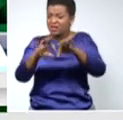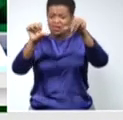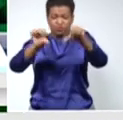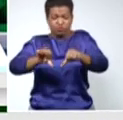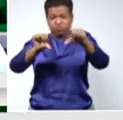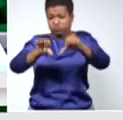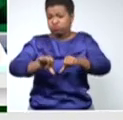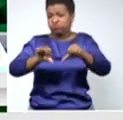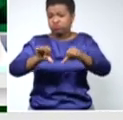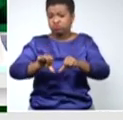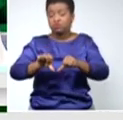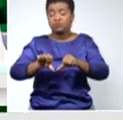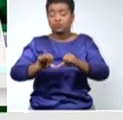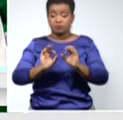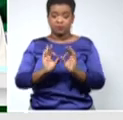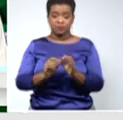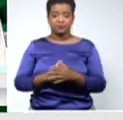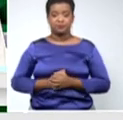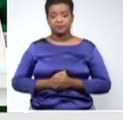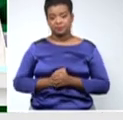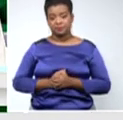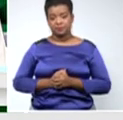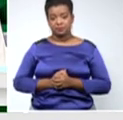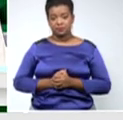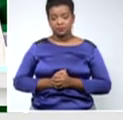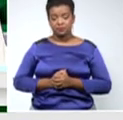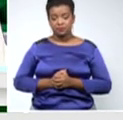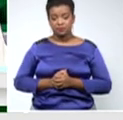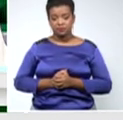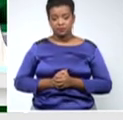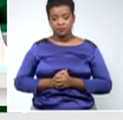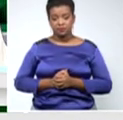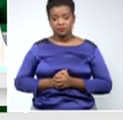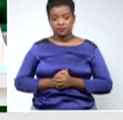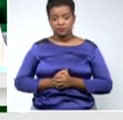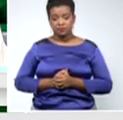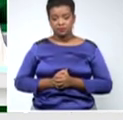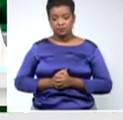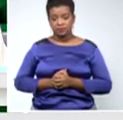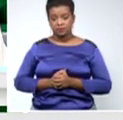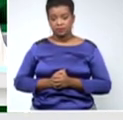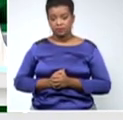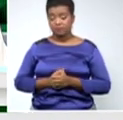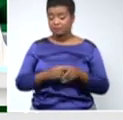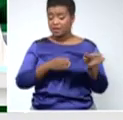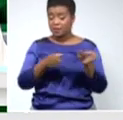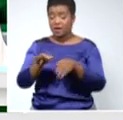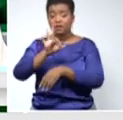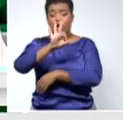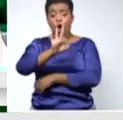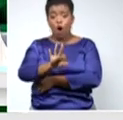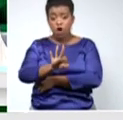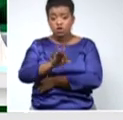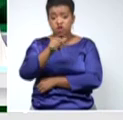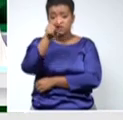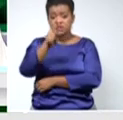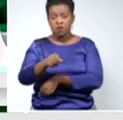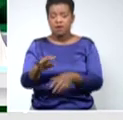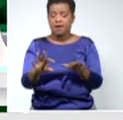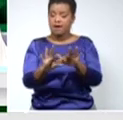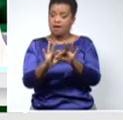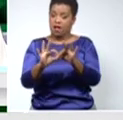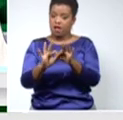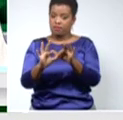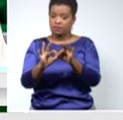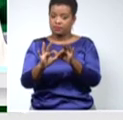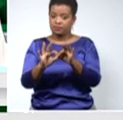en 3 en el día de comparación al día de ayer, pero tenemos 8 graves más, 43,